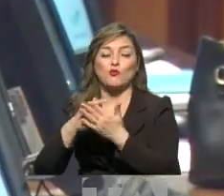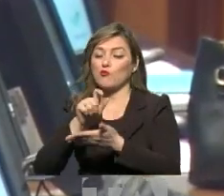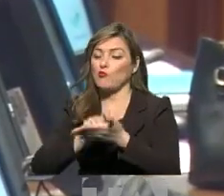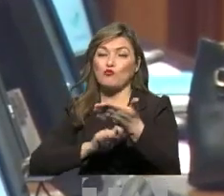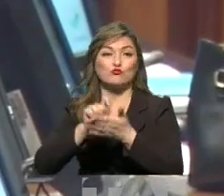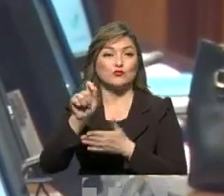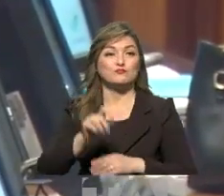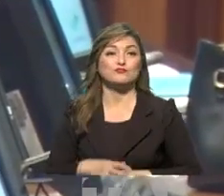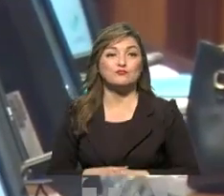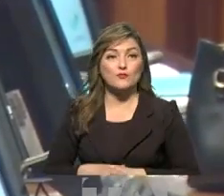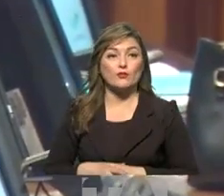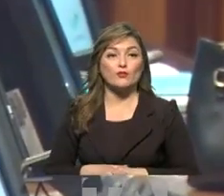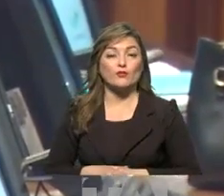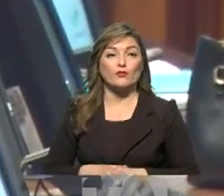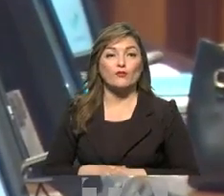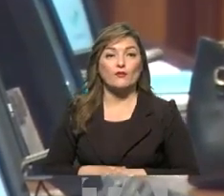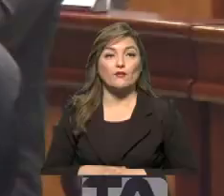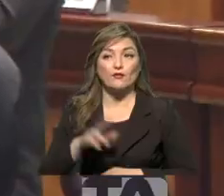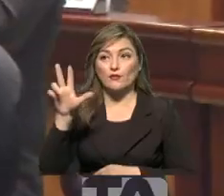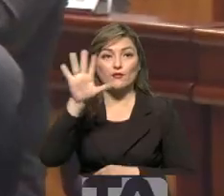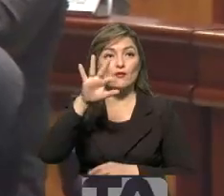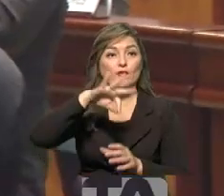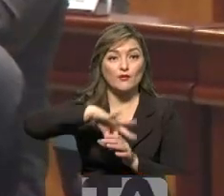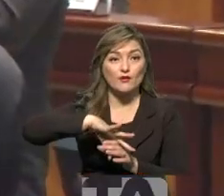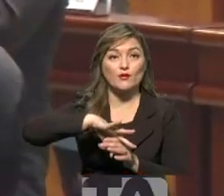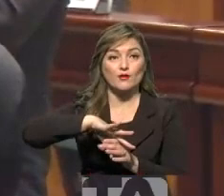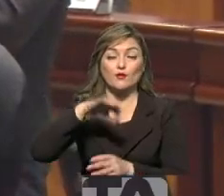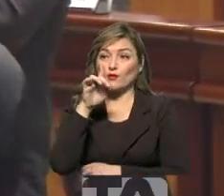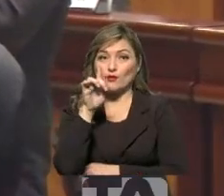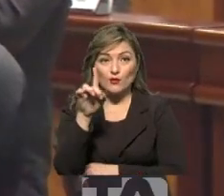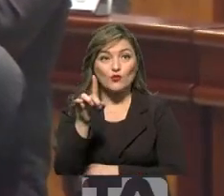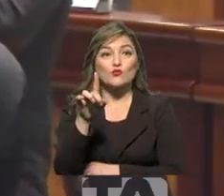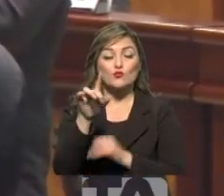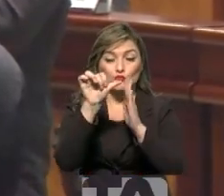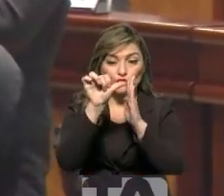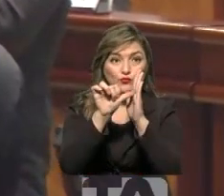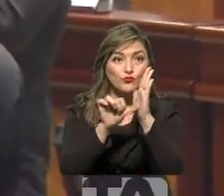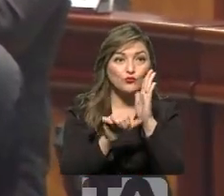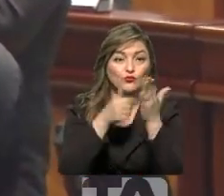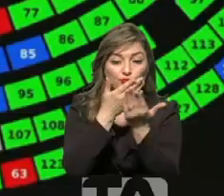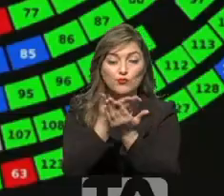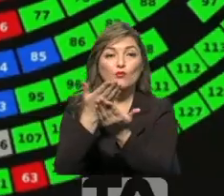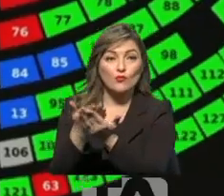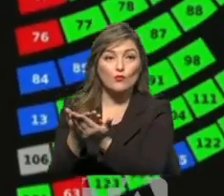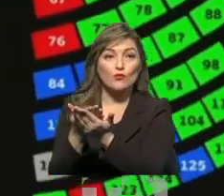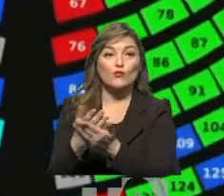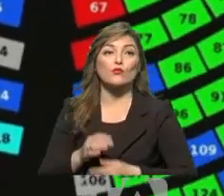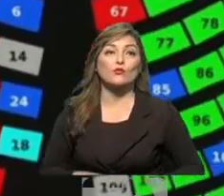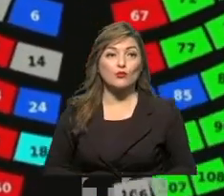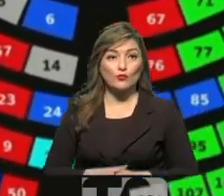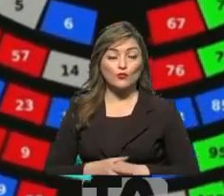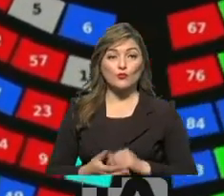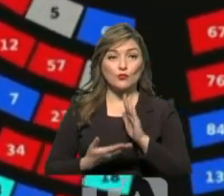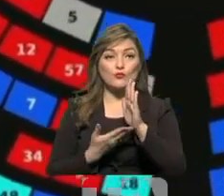aprueben, y así pasó. Se tomaron 35 votaciones, una por cada artículo que la iniciativa ciudadana propuso.